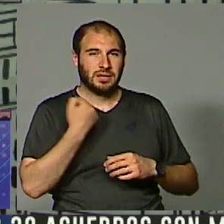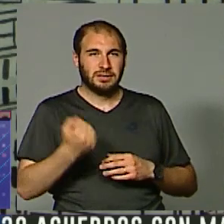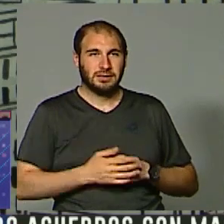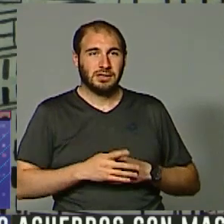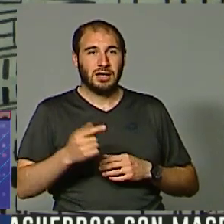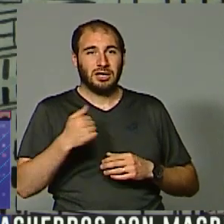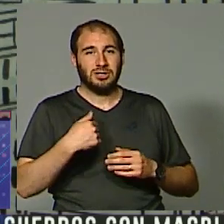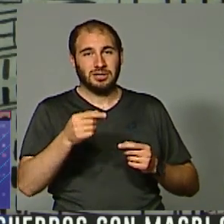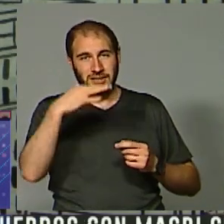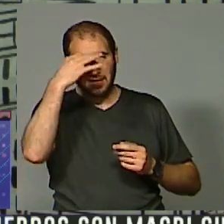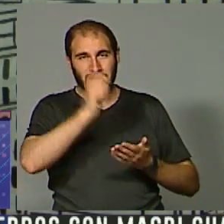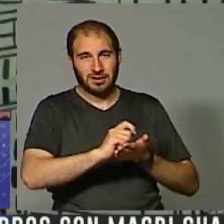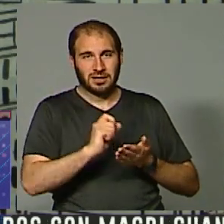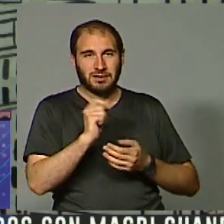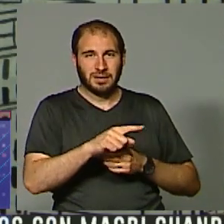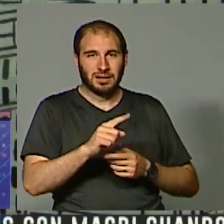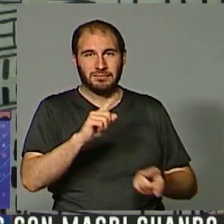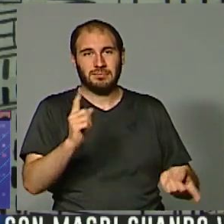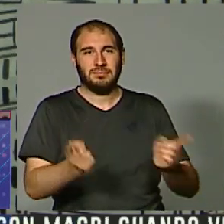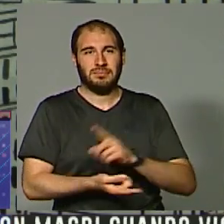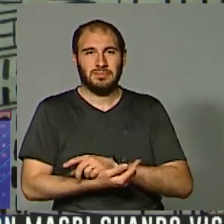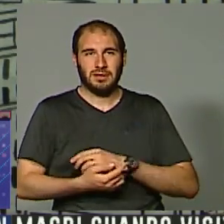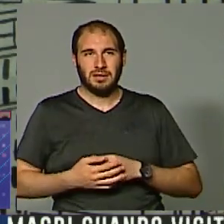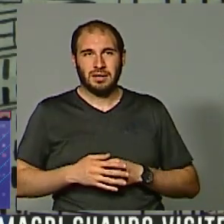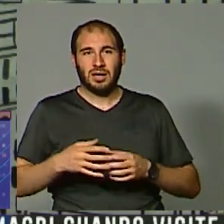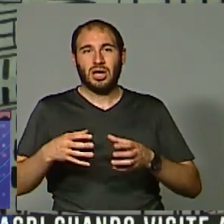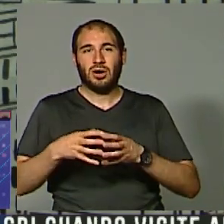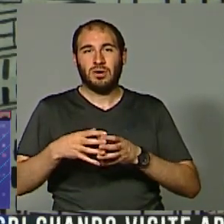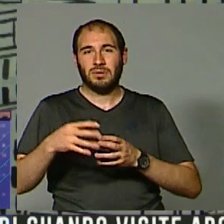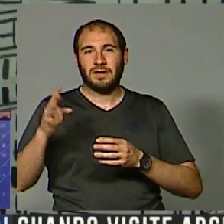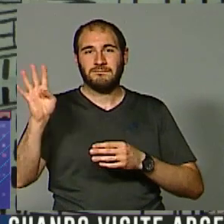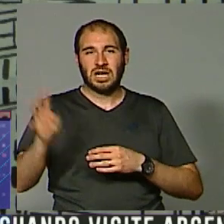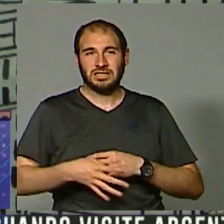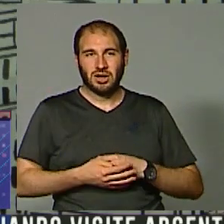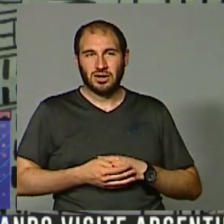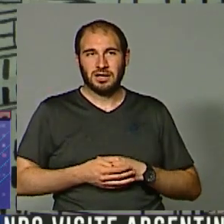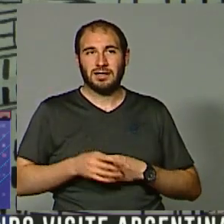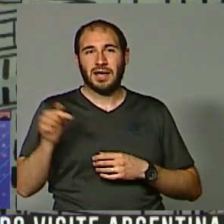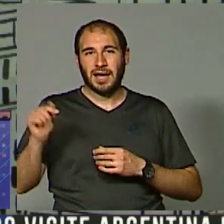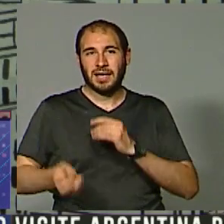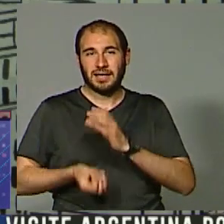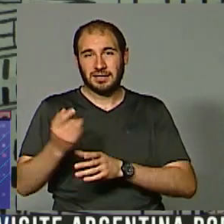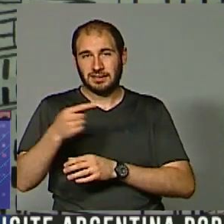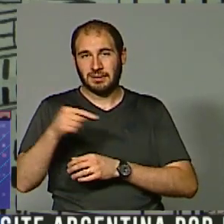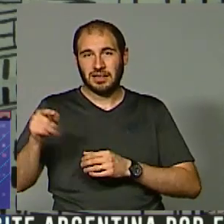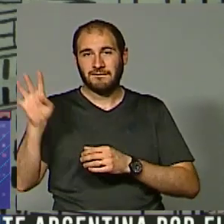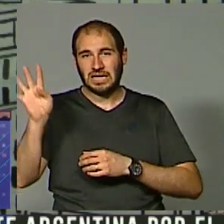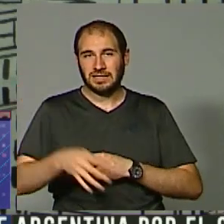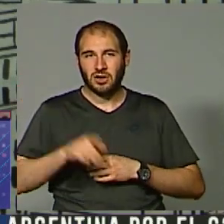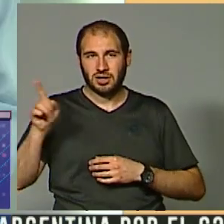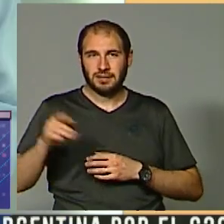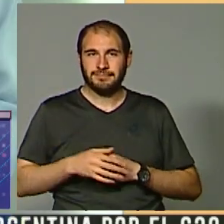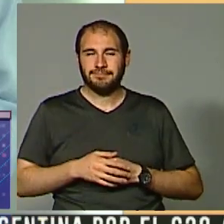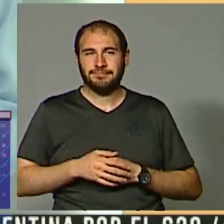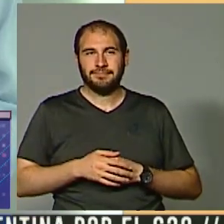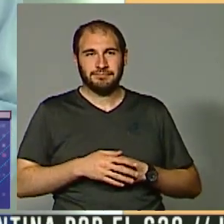Yo escribí la obra para este evento y la pasé a un elenco de Barcelona y ahí, ahora se estrenó esta semana en Barcelona. Qué